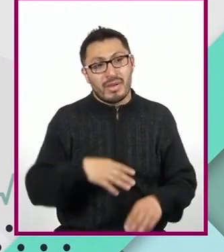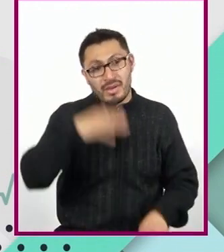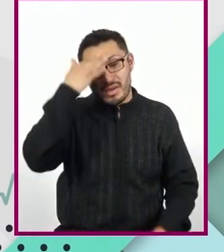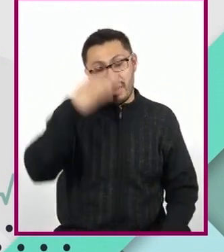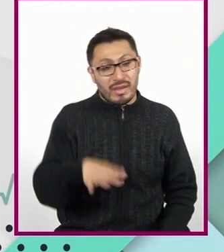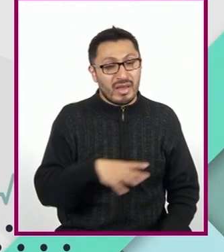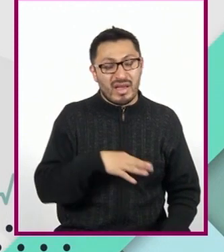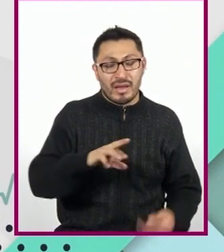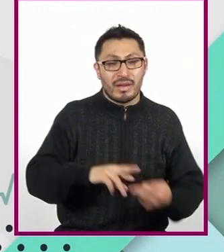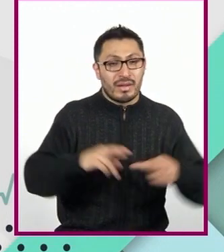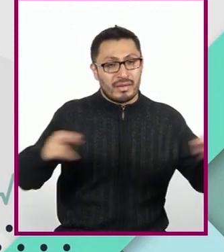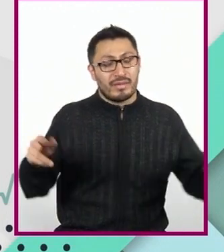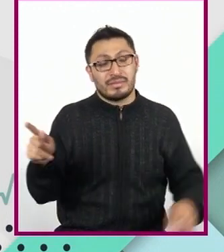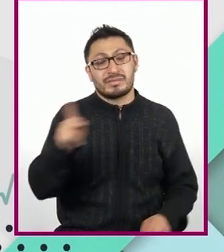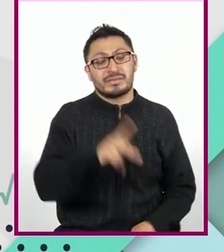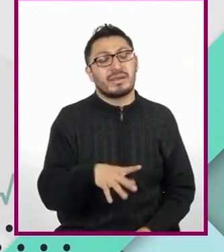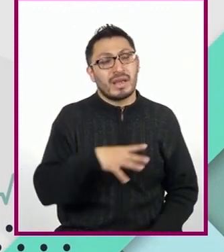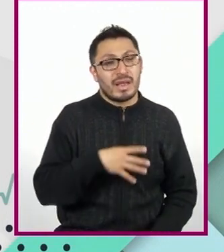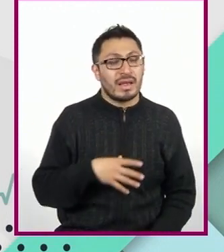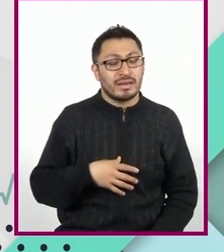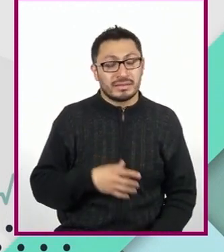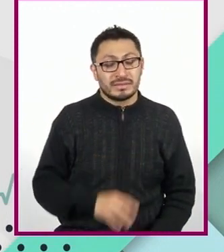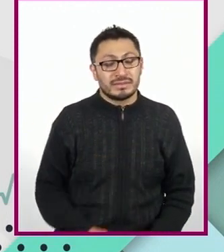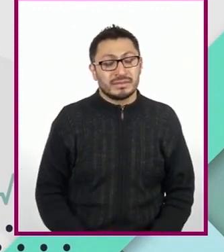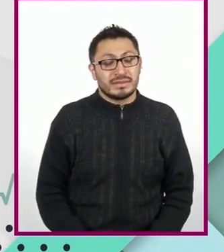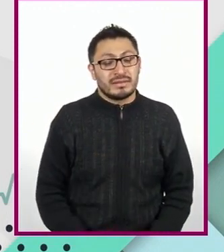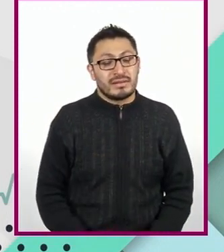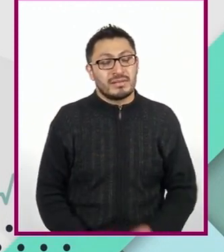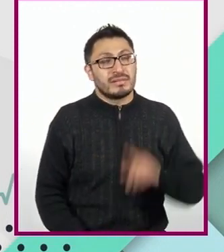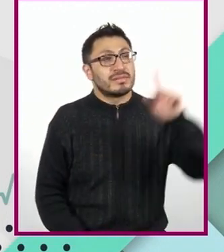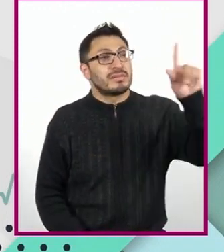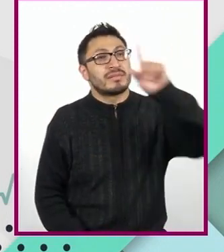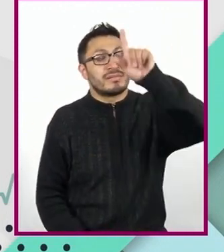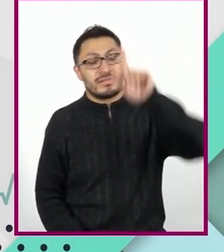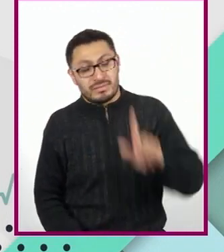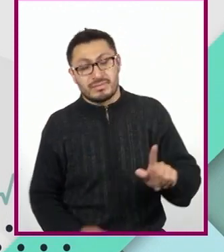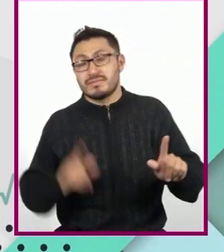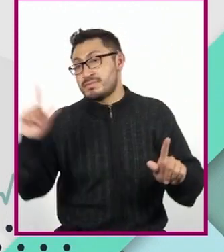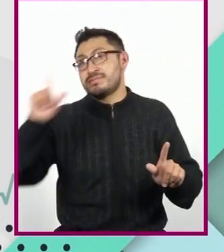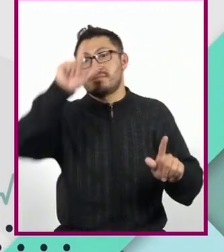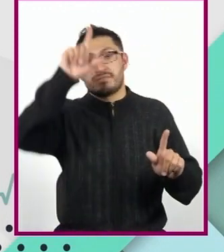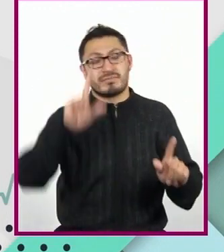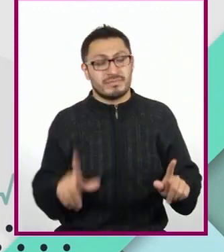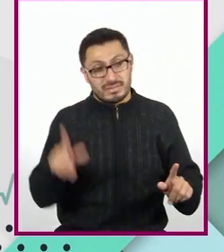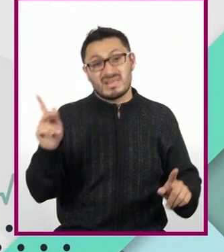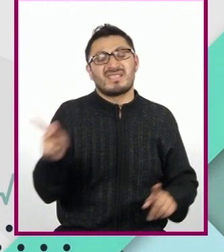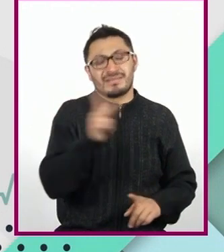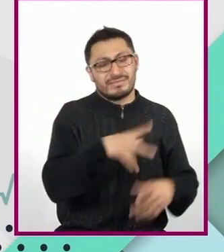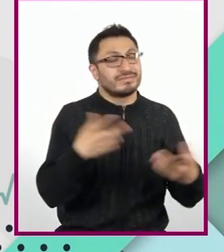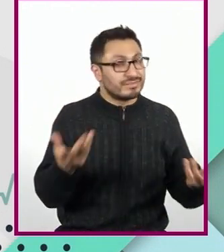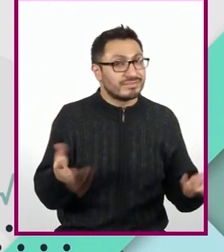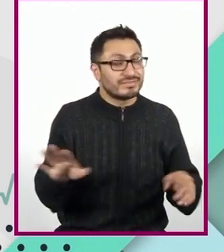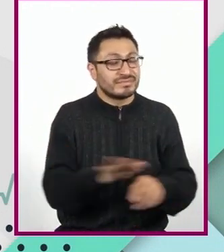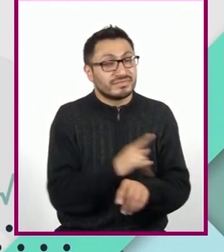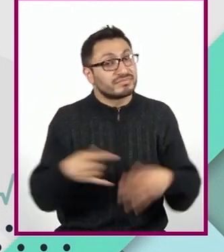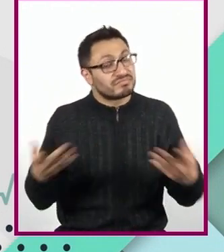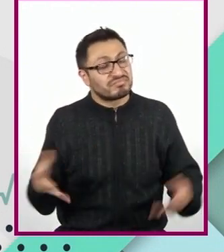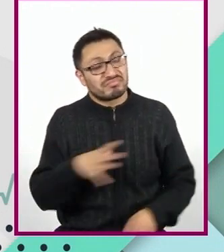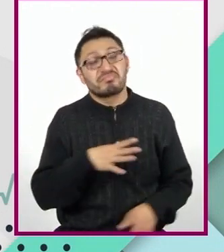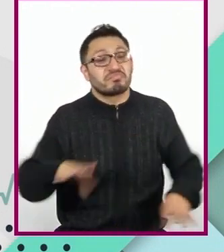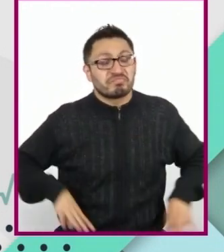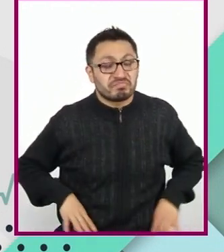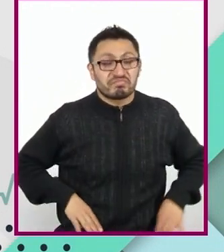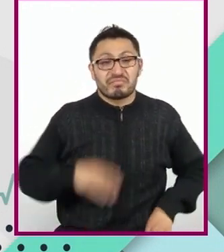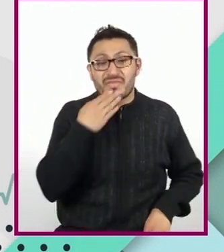relación de proporcionalidad entre los lados correspondientes de triángulos semejantes. Son semejantes porque cumplen con el